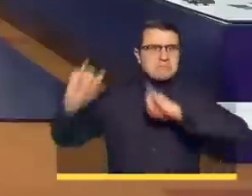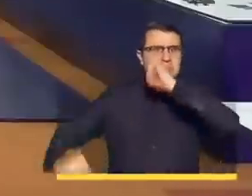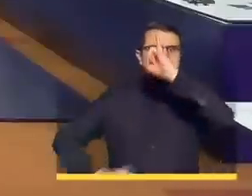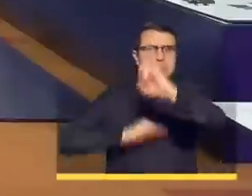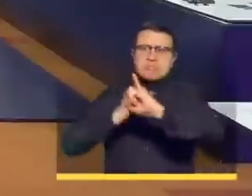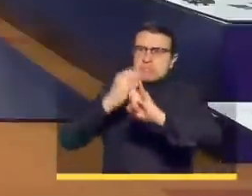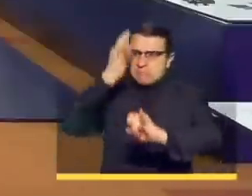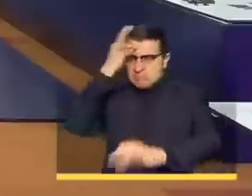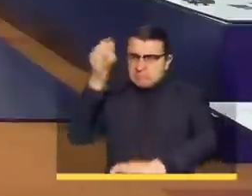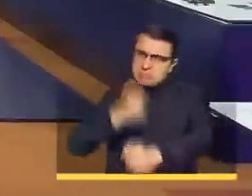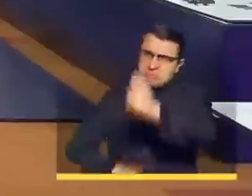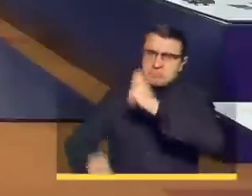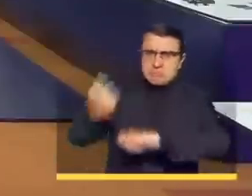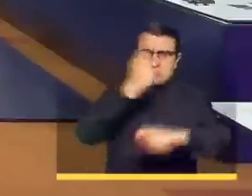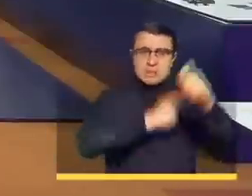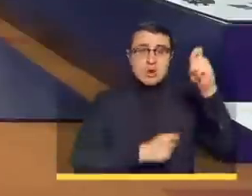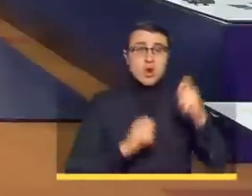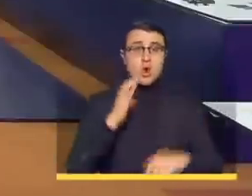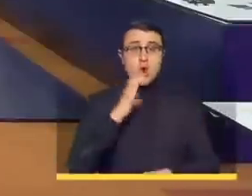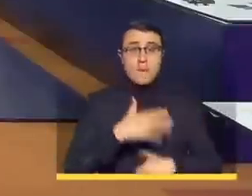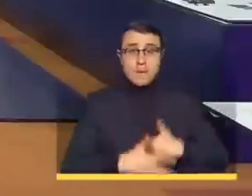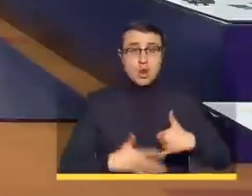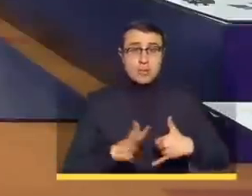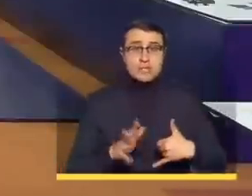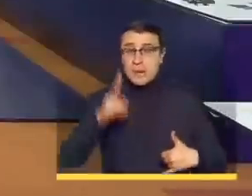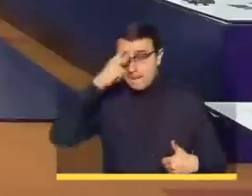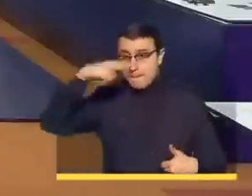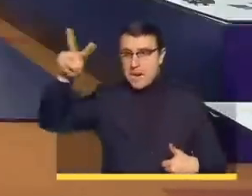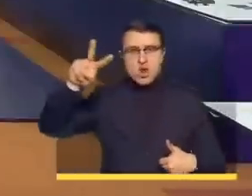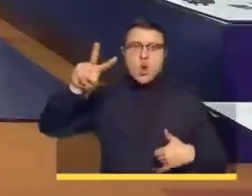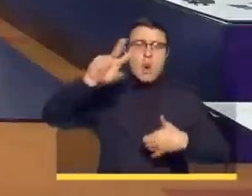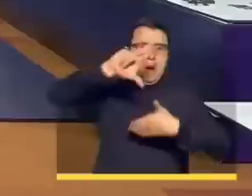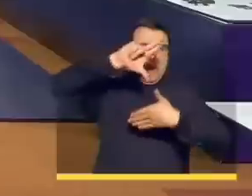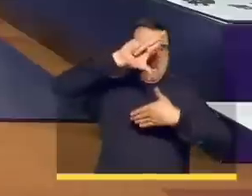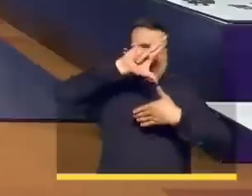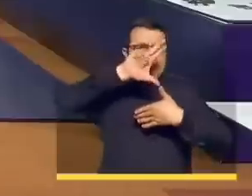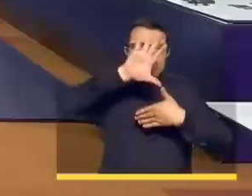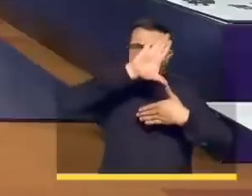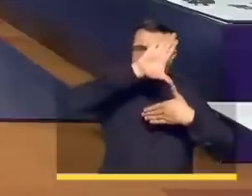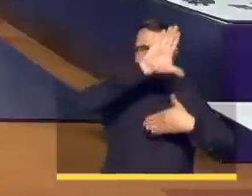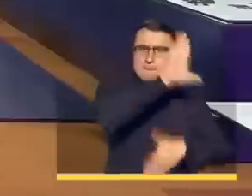multinacionales, ya no son colombianas, ya no son mexicanas, son americanas.